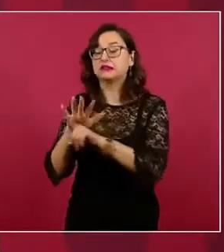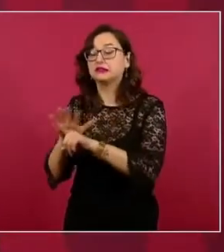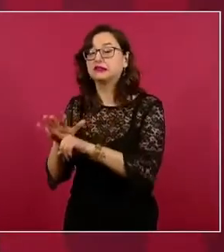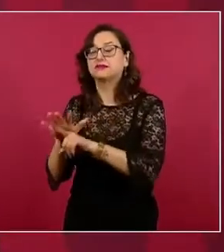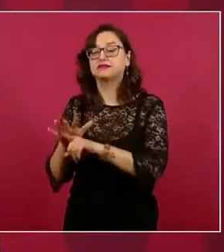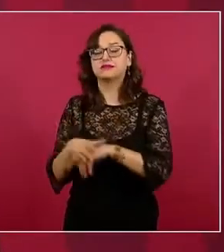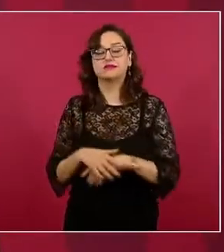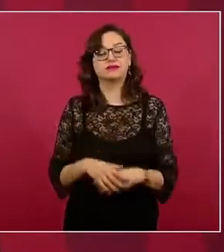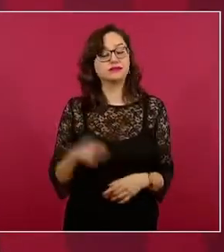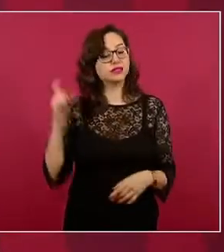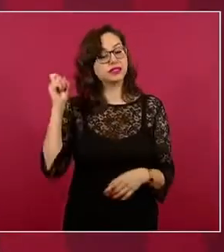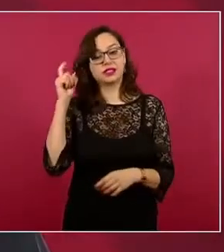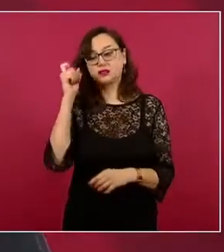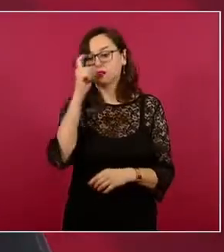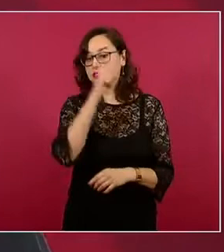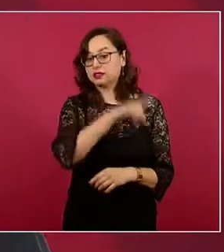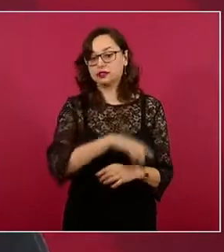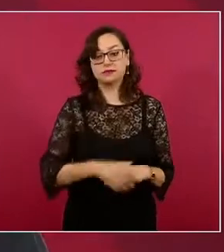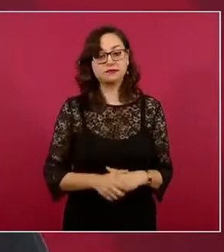los